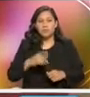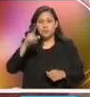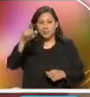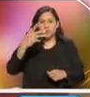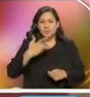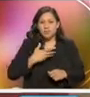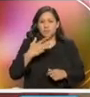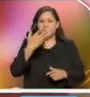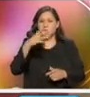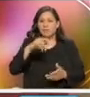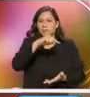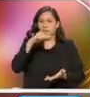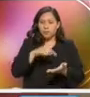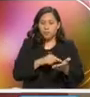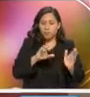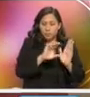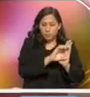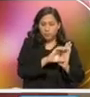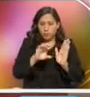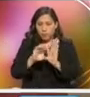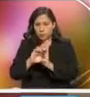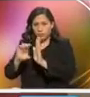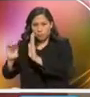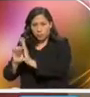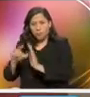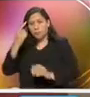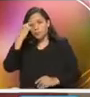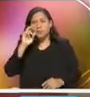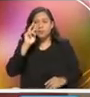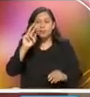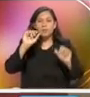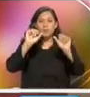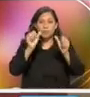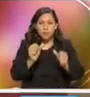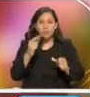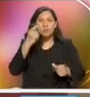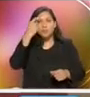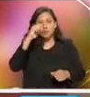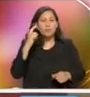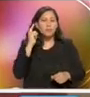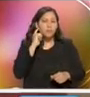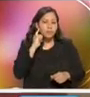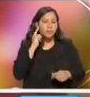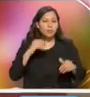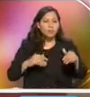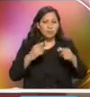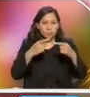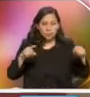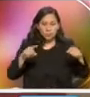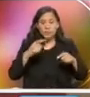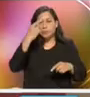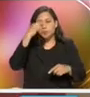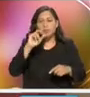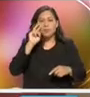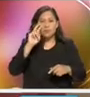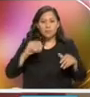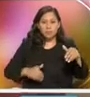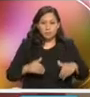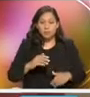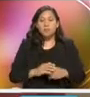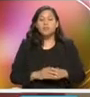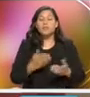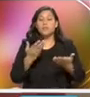10 espacios diferentes para ver arte, para ver música, para oír música y para ver teatro. Entonces, en esta ocasión hay